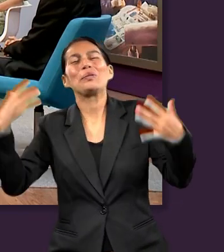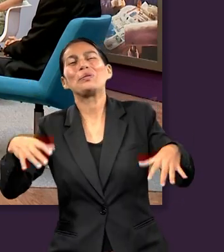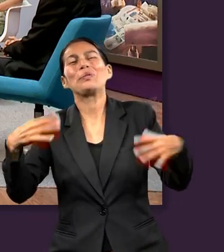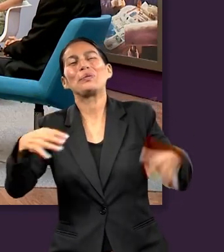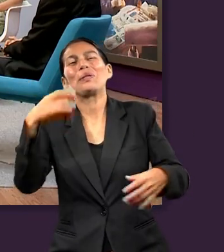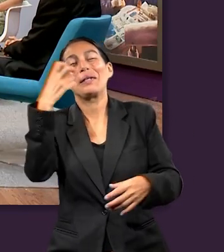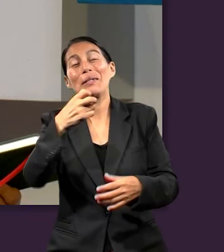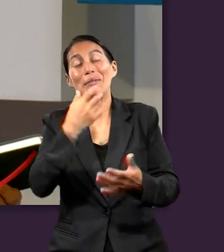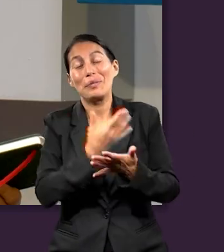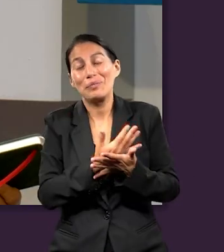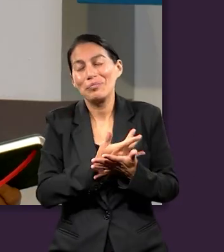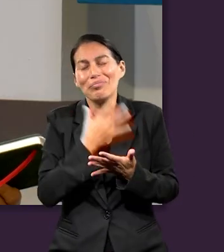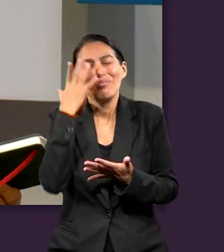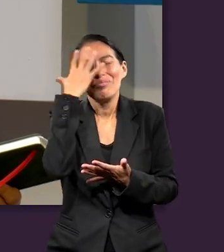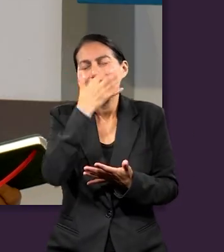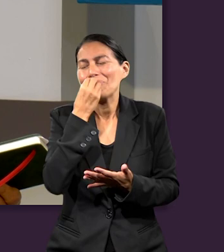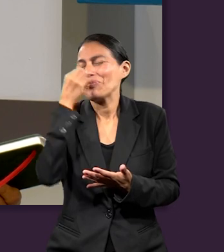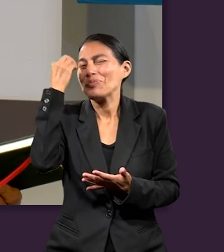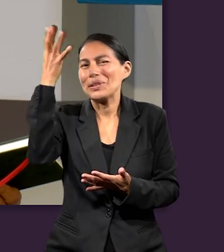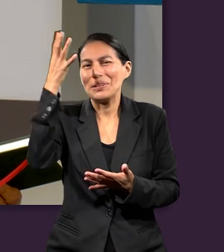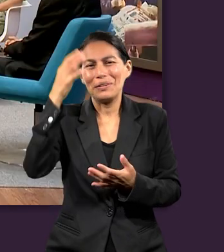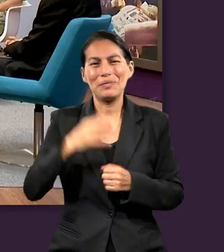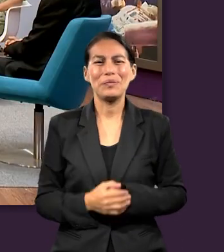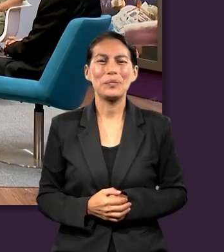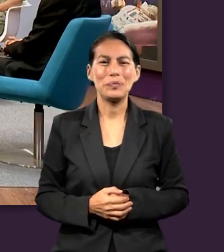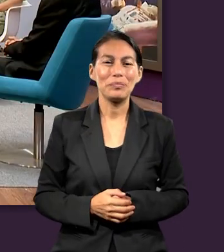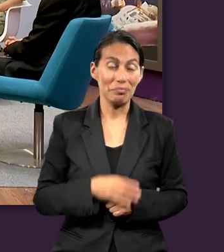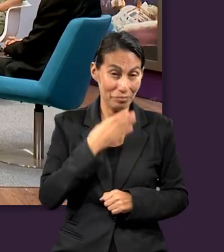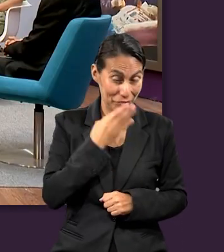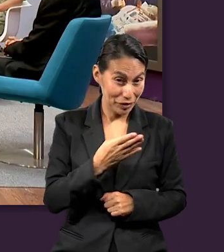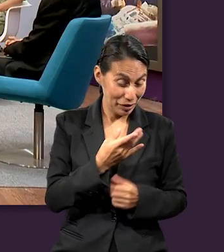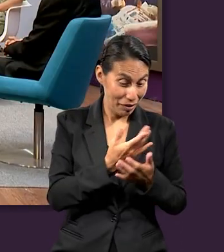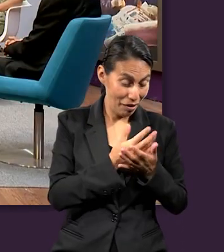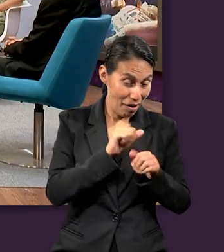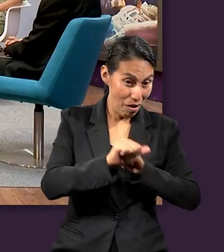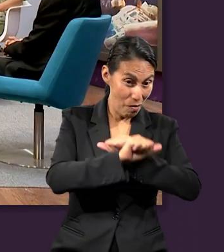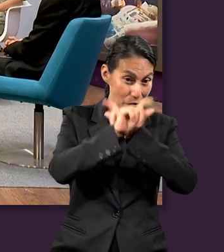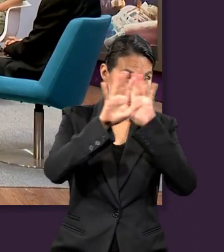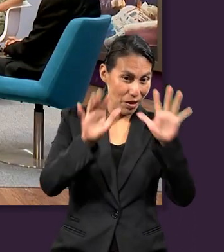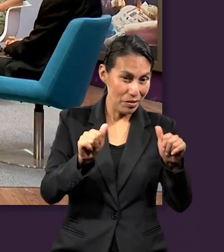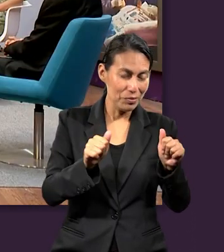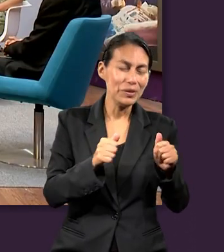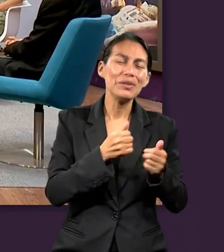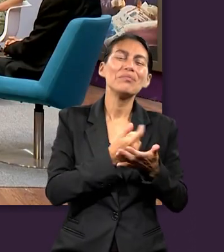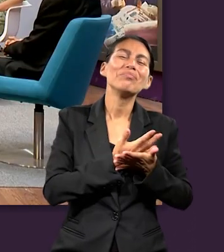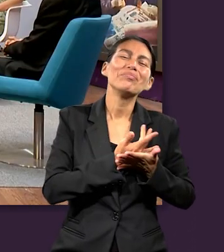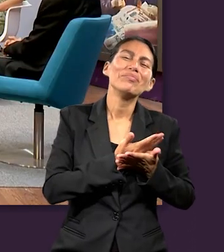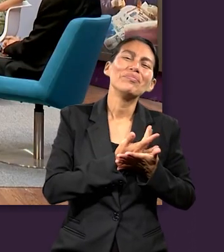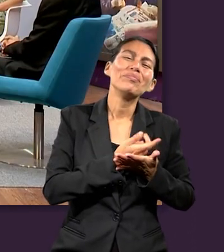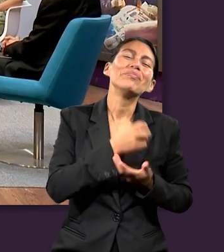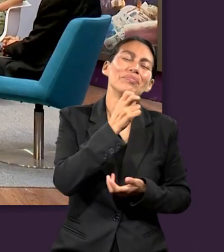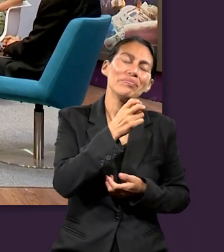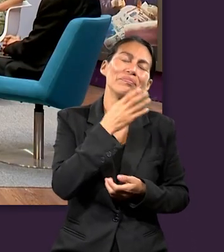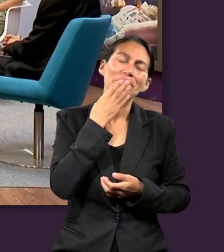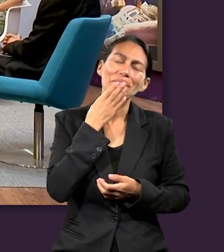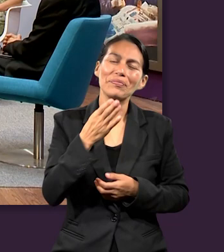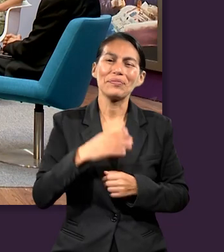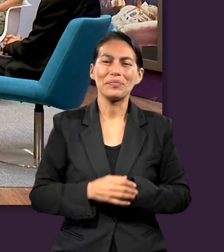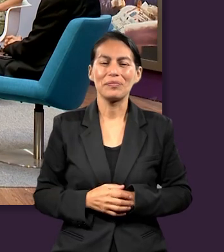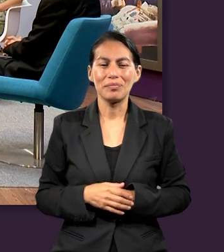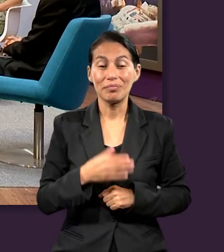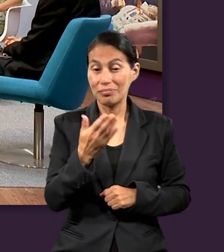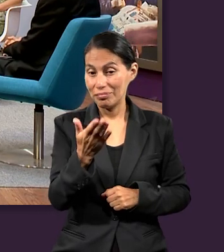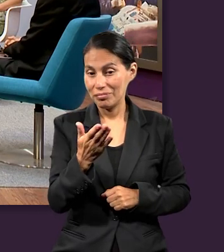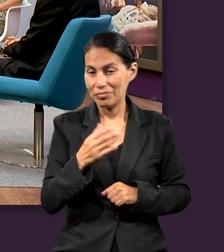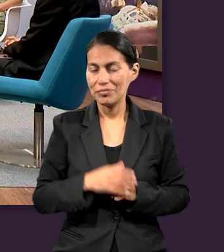que es de Esperanza verdad Muy bien Apocalipsis es esperanza es Esperanza Excelente muy bien muy